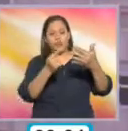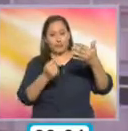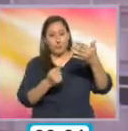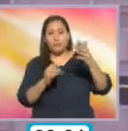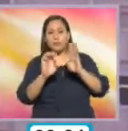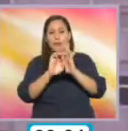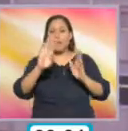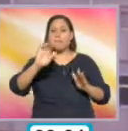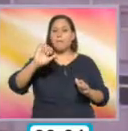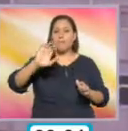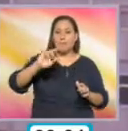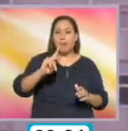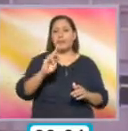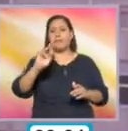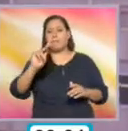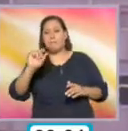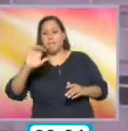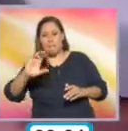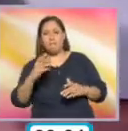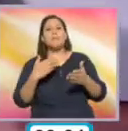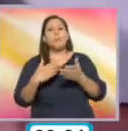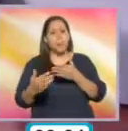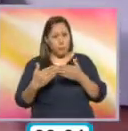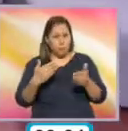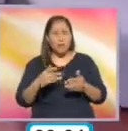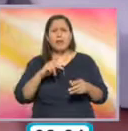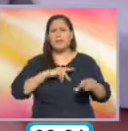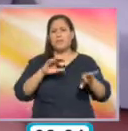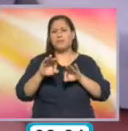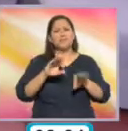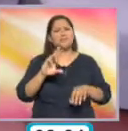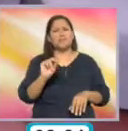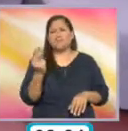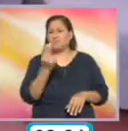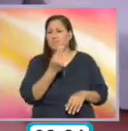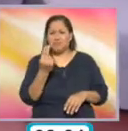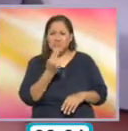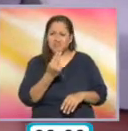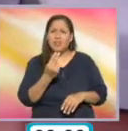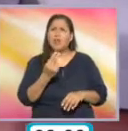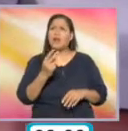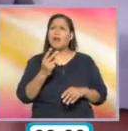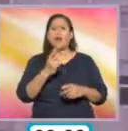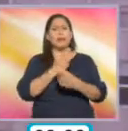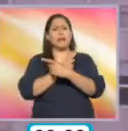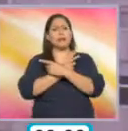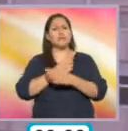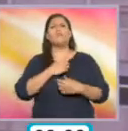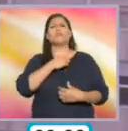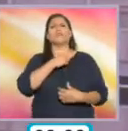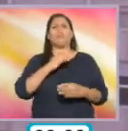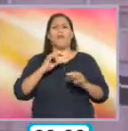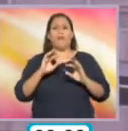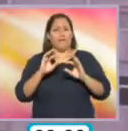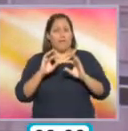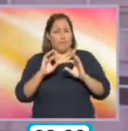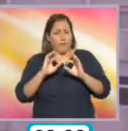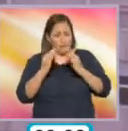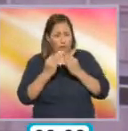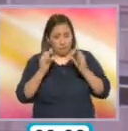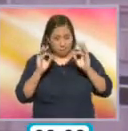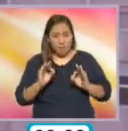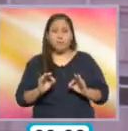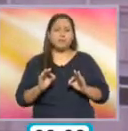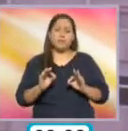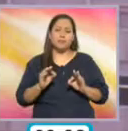una backpack que está como muy de moda y a lo mejor en mi trabajo no se necesita como un código muy formal, entonces sí puedo llevarme una backpack, pero no es lo